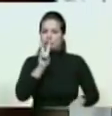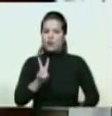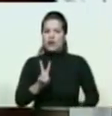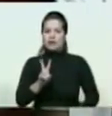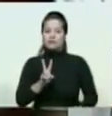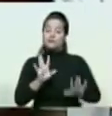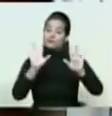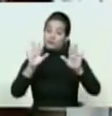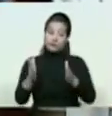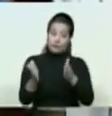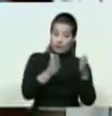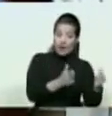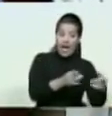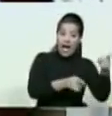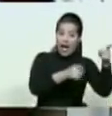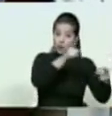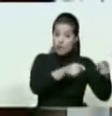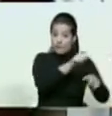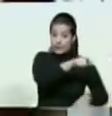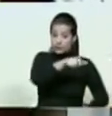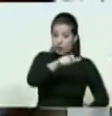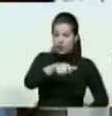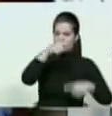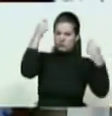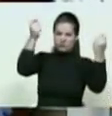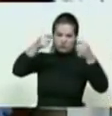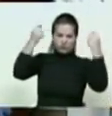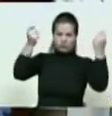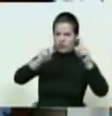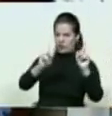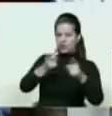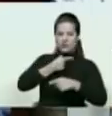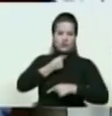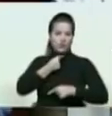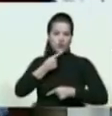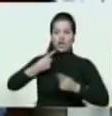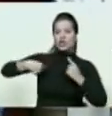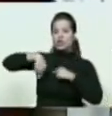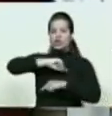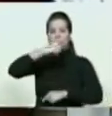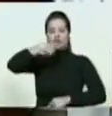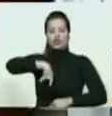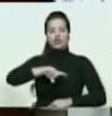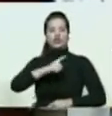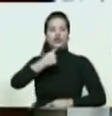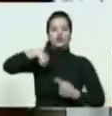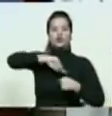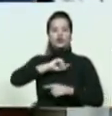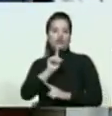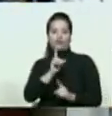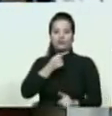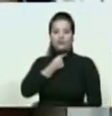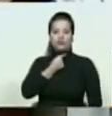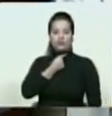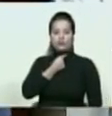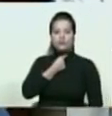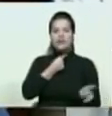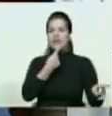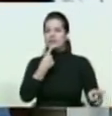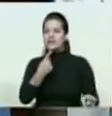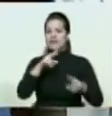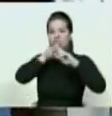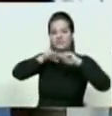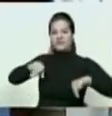campaña contra ese concepto, que pugnan por la abolición de